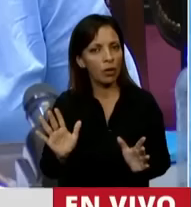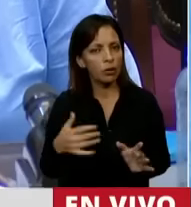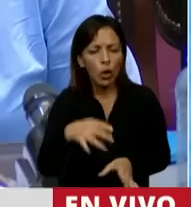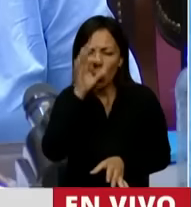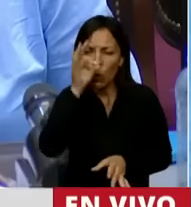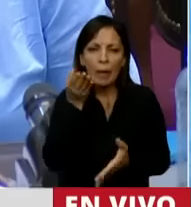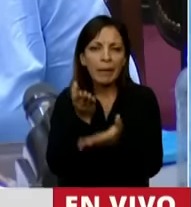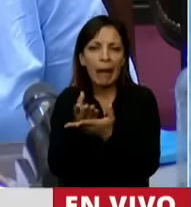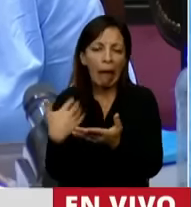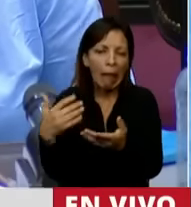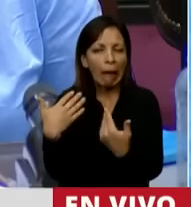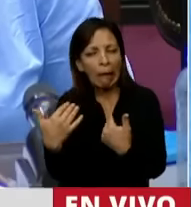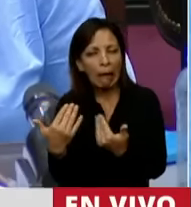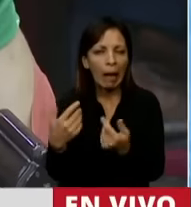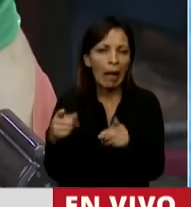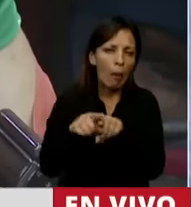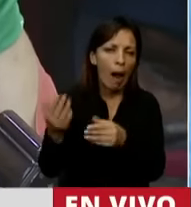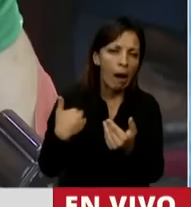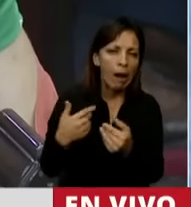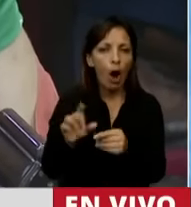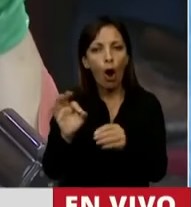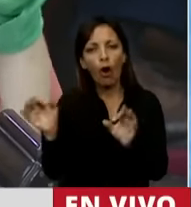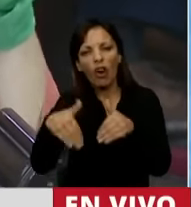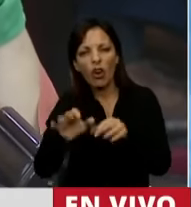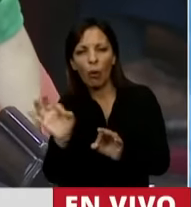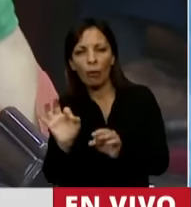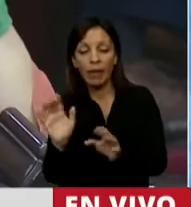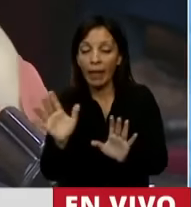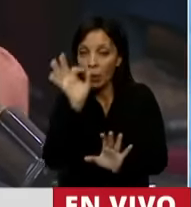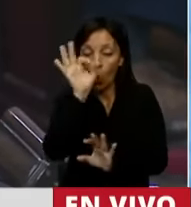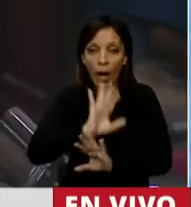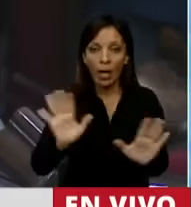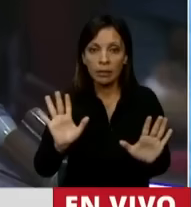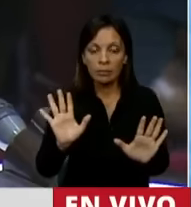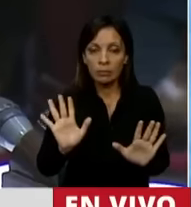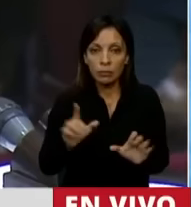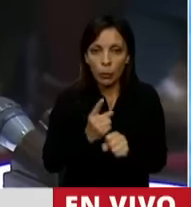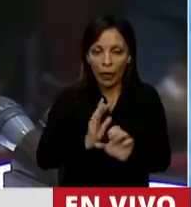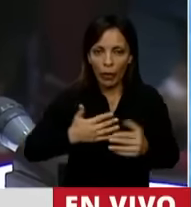les pediría que voten como pienso yo o que se abstengan. Jamás se los pediría.